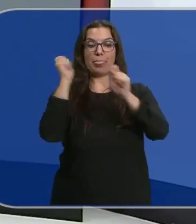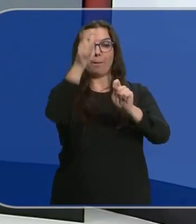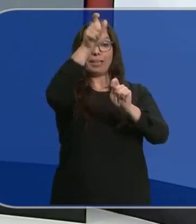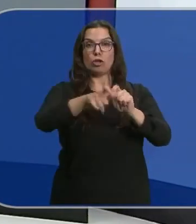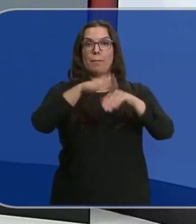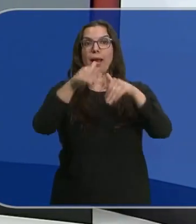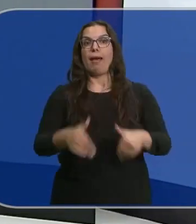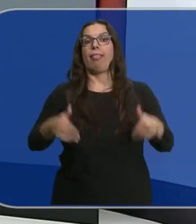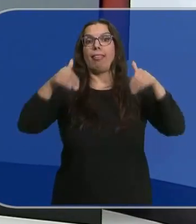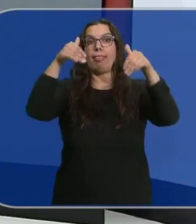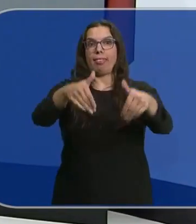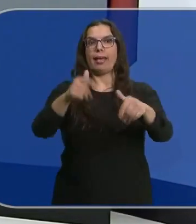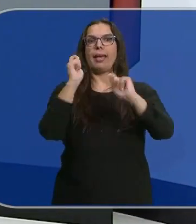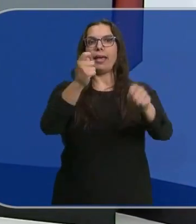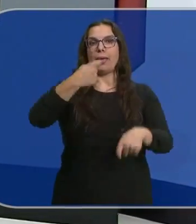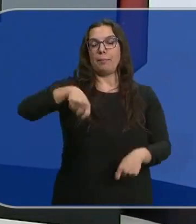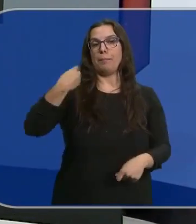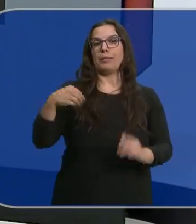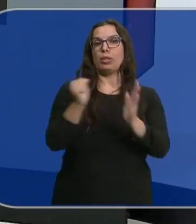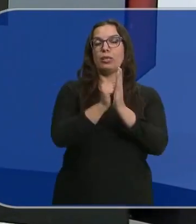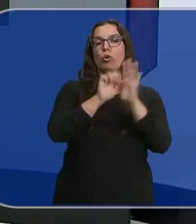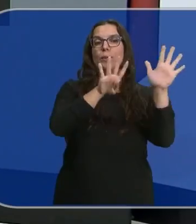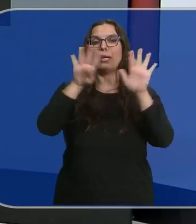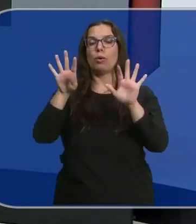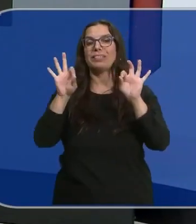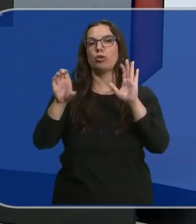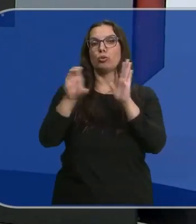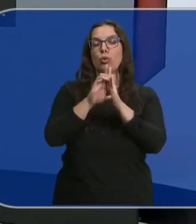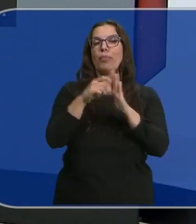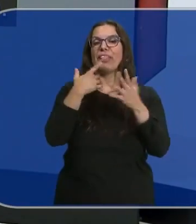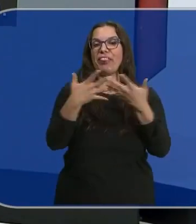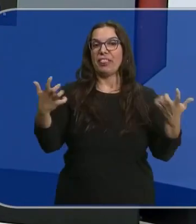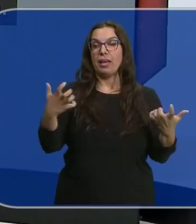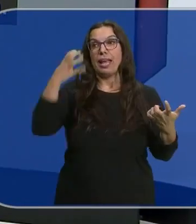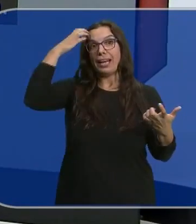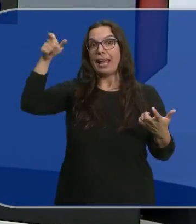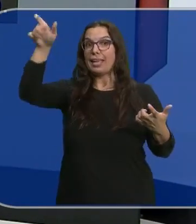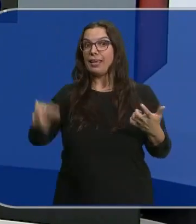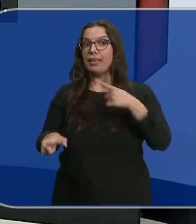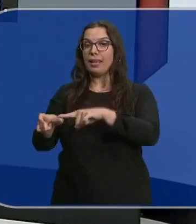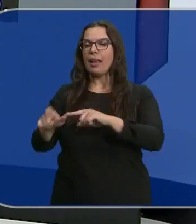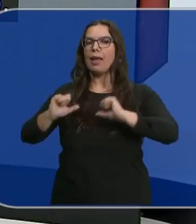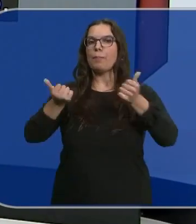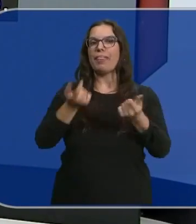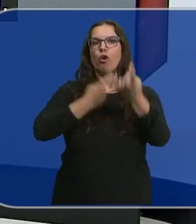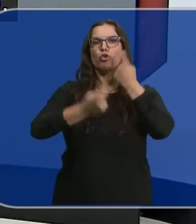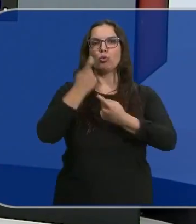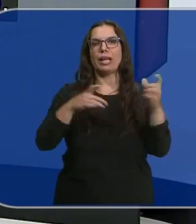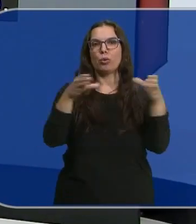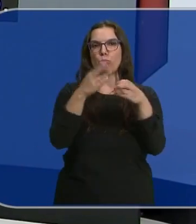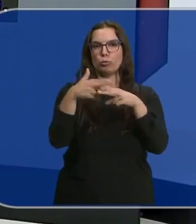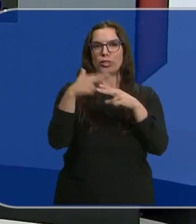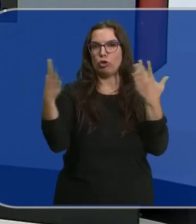recoge este artículo, el número 99 de la Constitución, que establece que al monarca le toca iniciar una serie de consultas con los